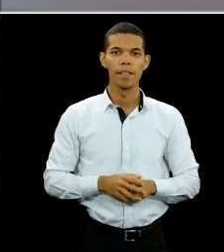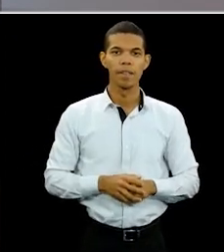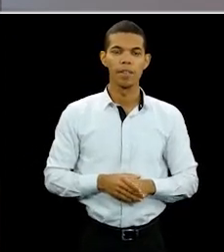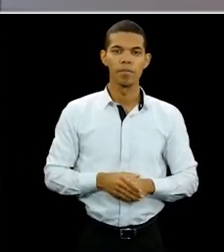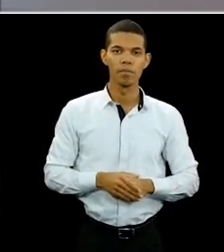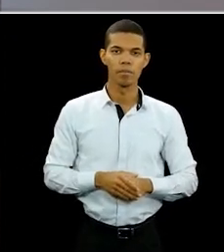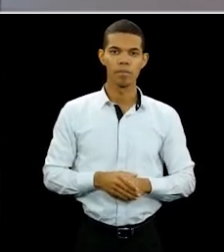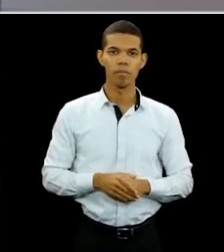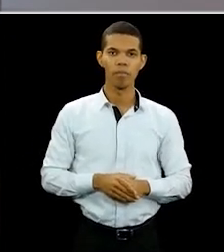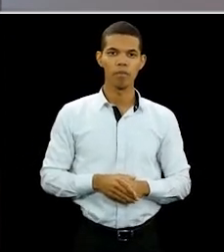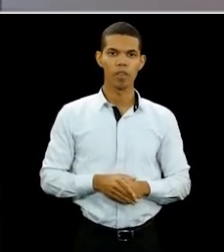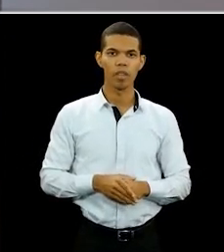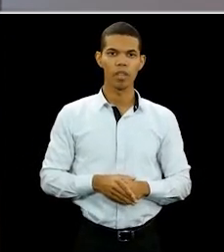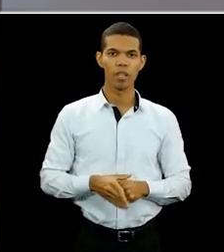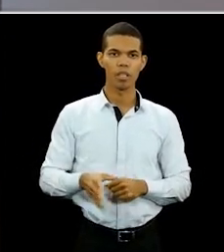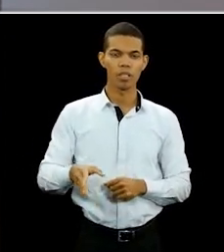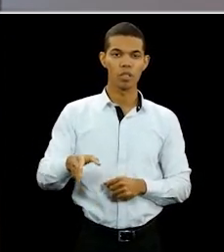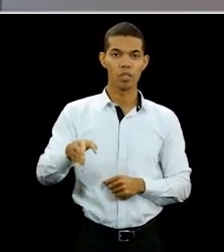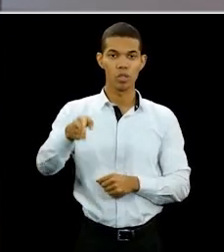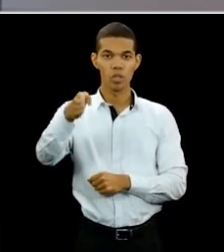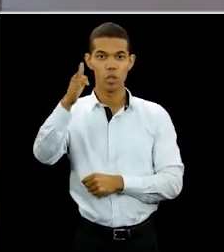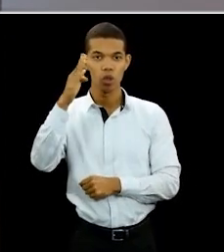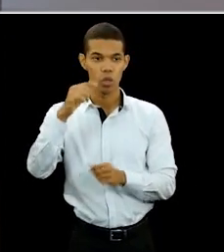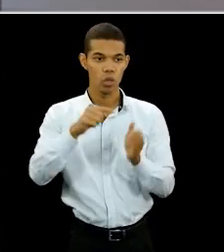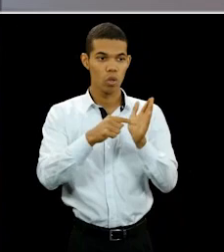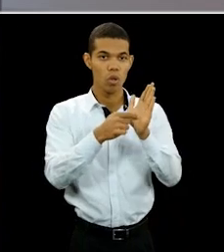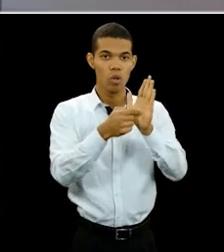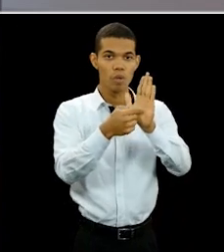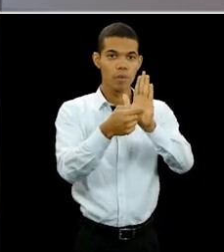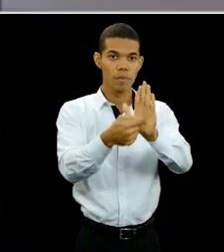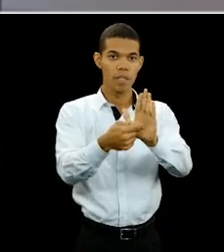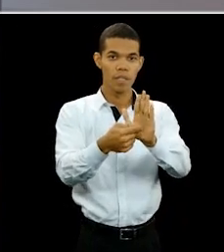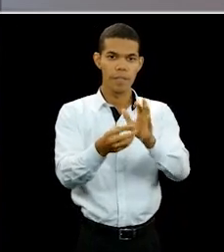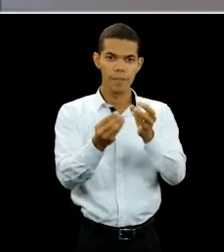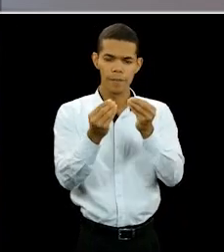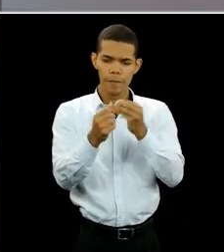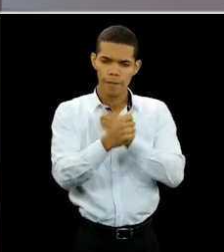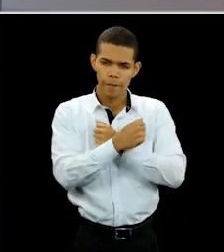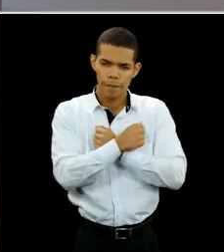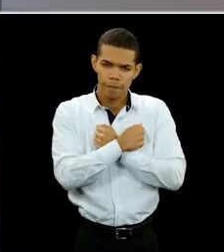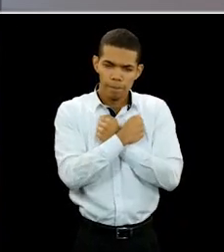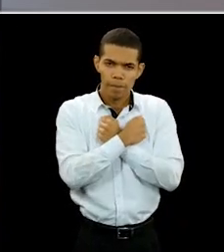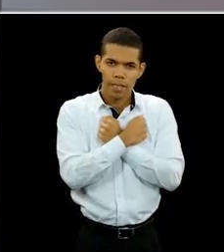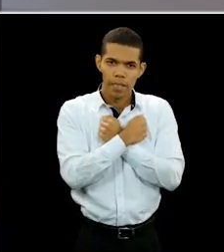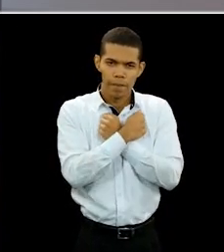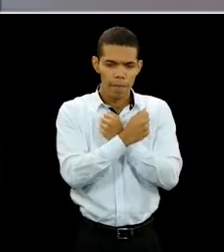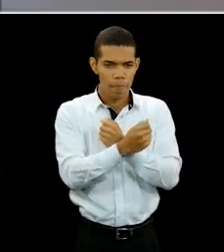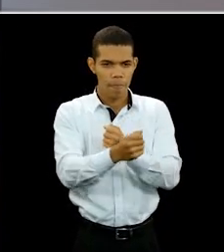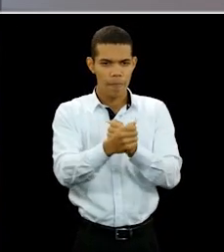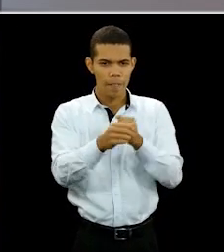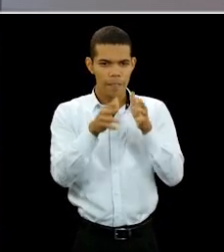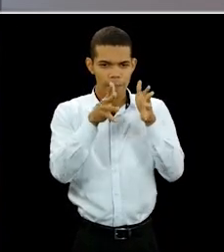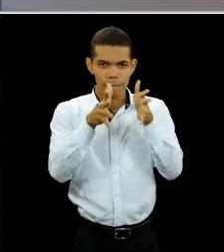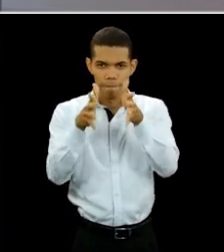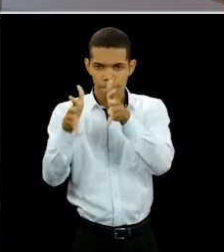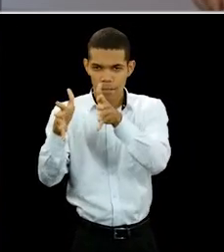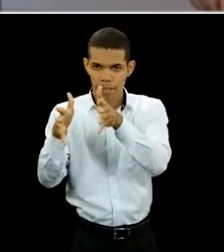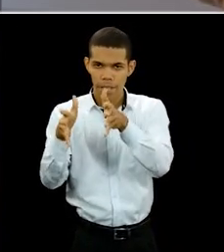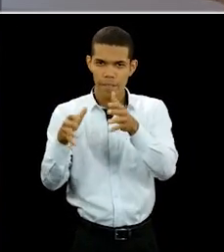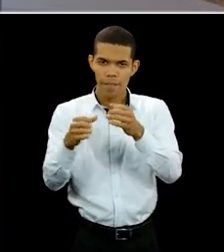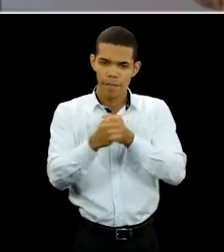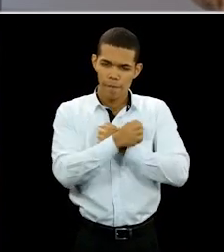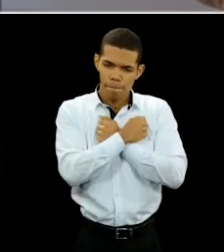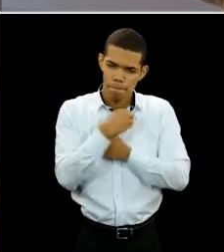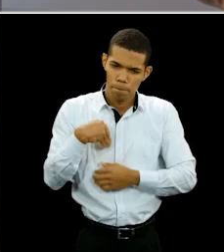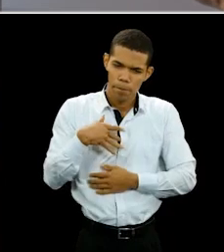insisto es en los momentos de más crisis que Dios Entonces envía su mensajes de amor y misericordia a sus hijos